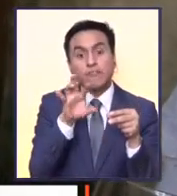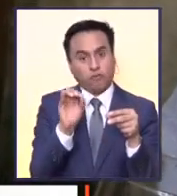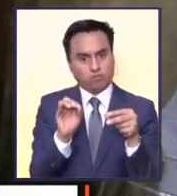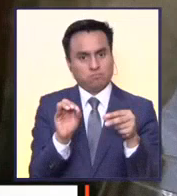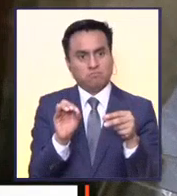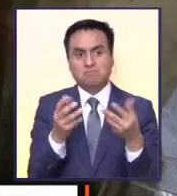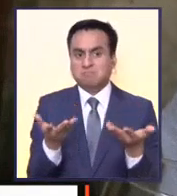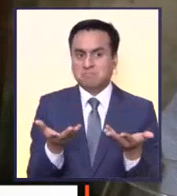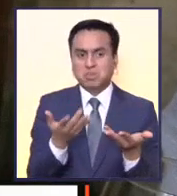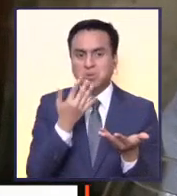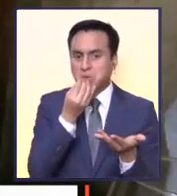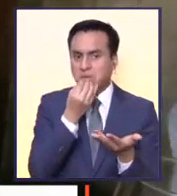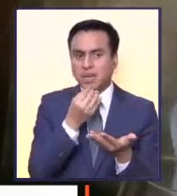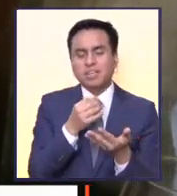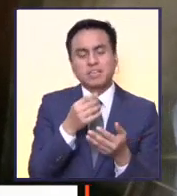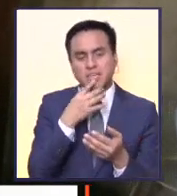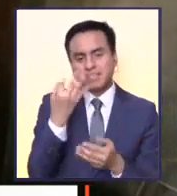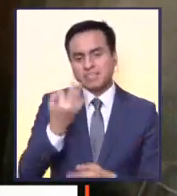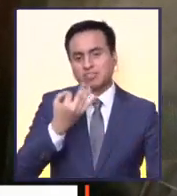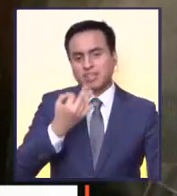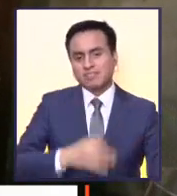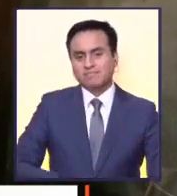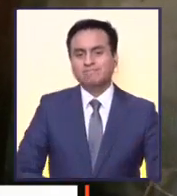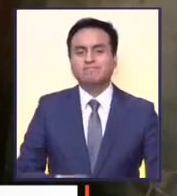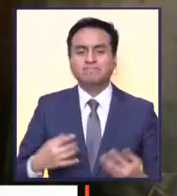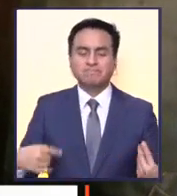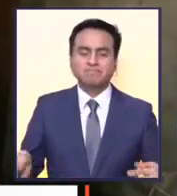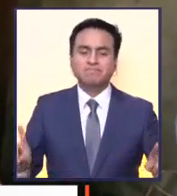Yo los he probado antes y son sensacionales.